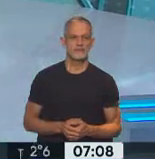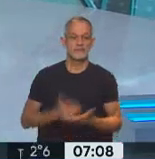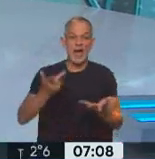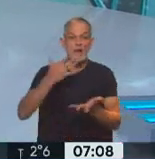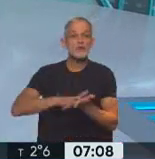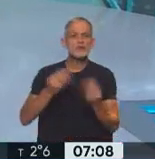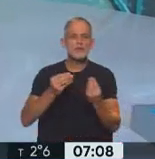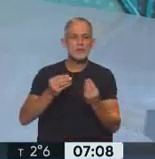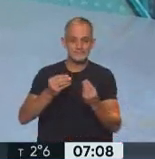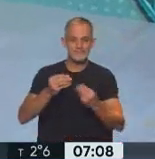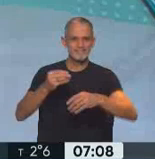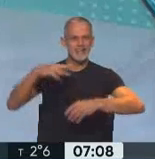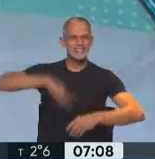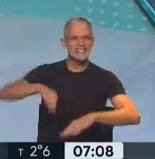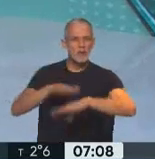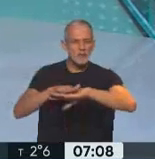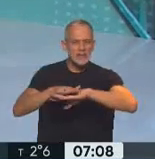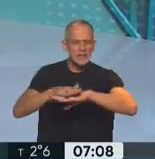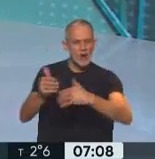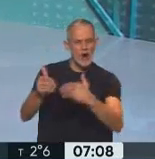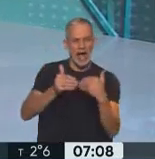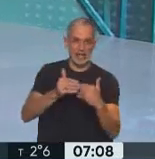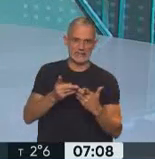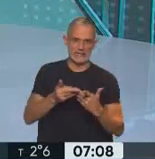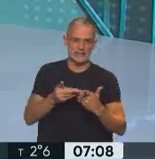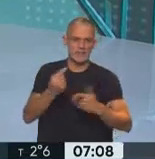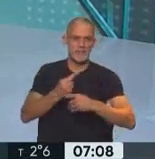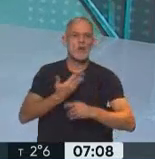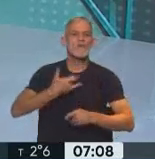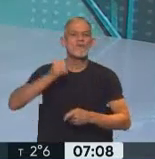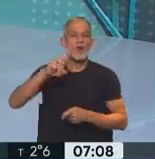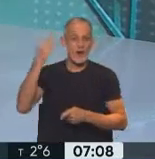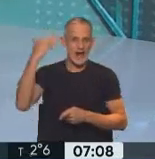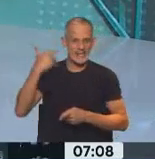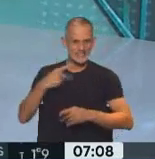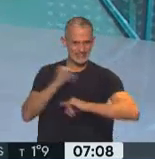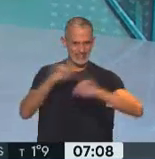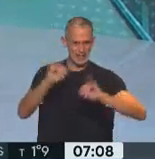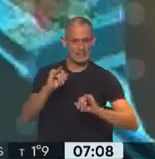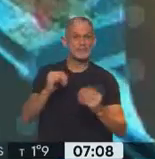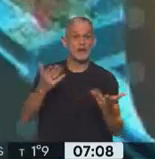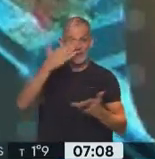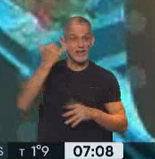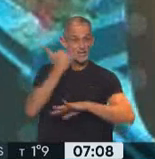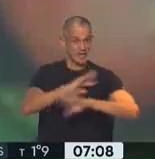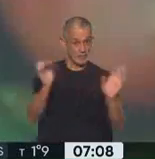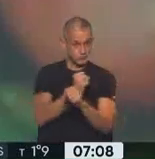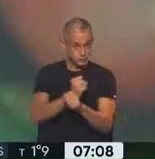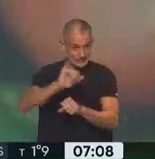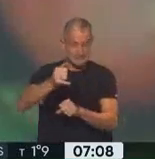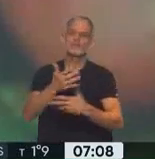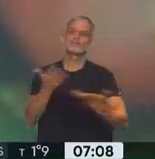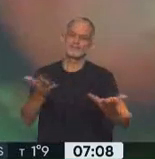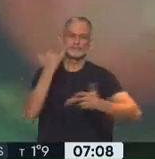Y hablando de adelantar el aumento del salario mínimo vital y móvil, es el anticipo que nos daba Flor Barragán en el día de ayer también. Flor, finalmente se concreta. Así es,